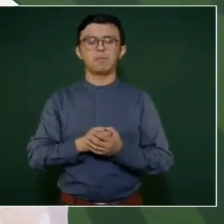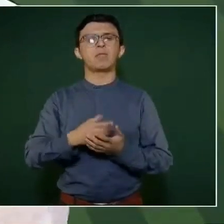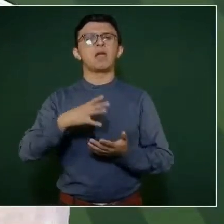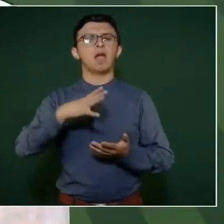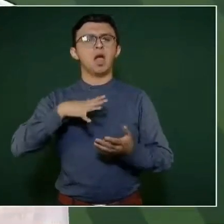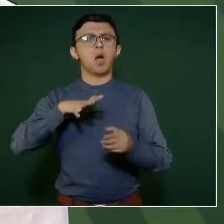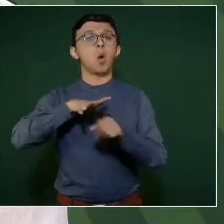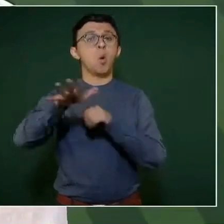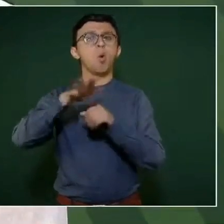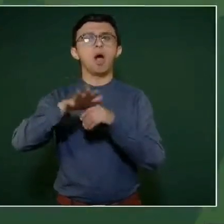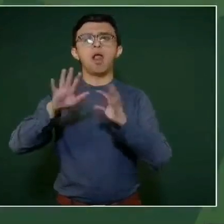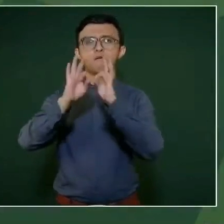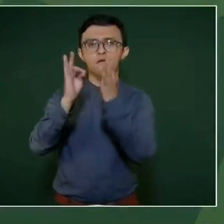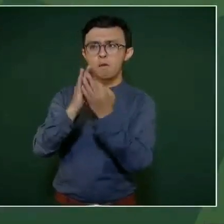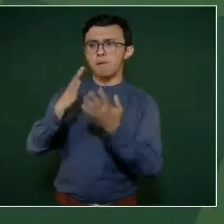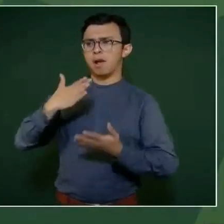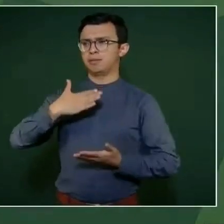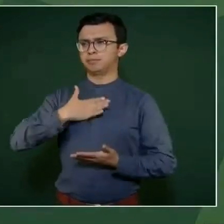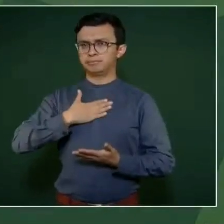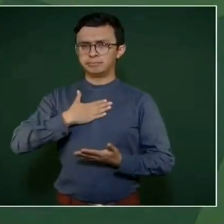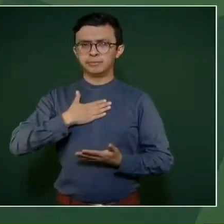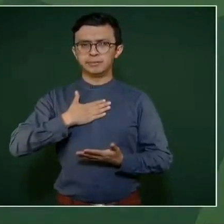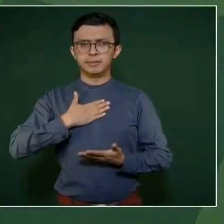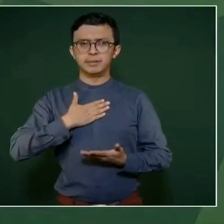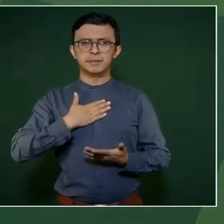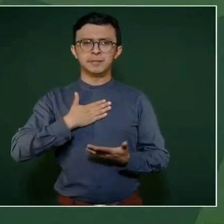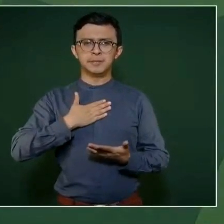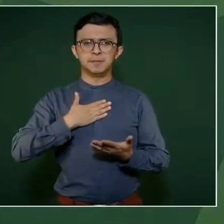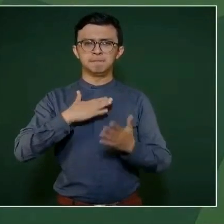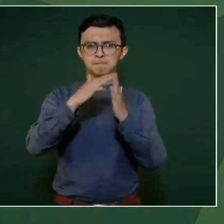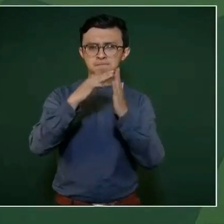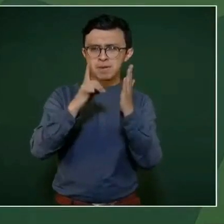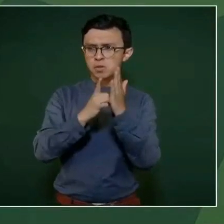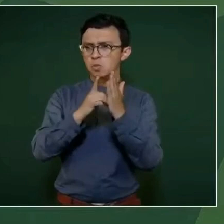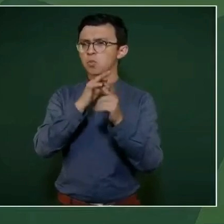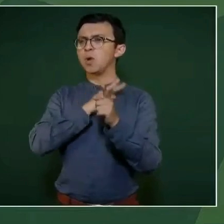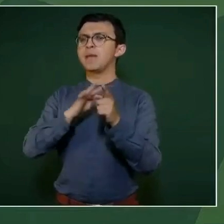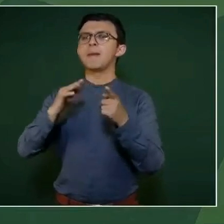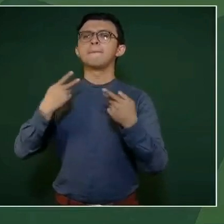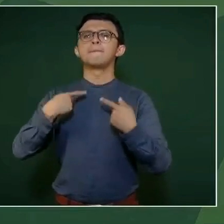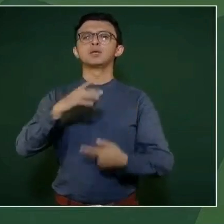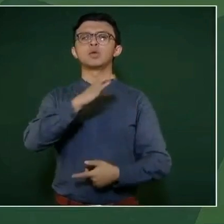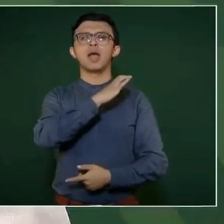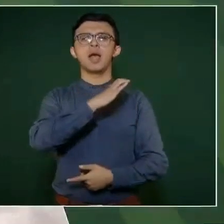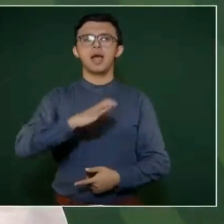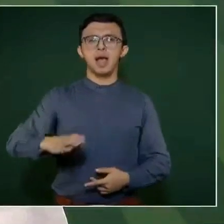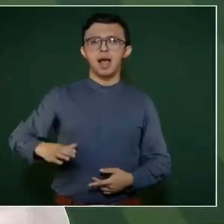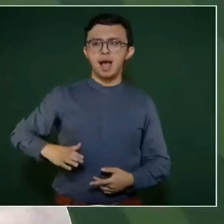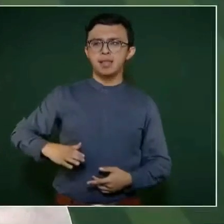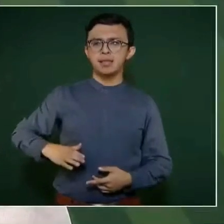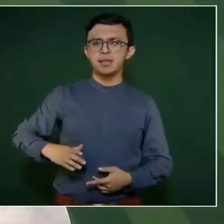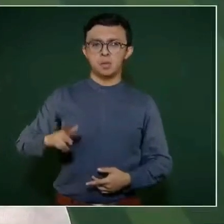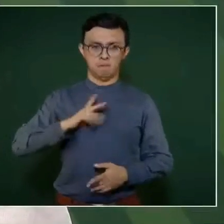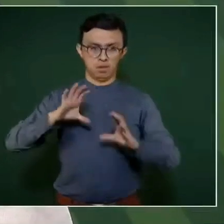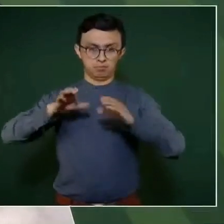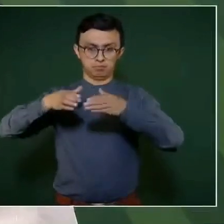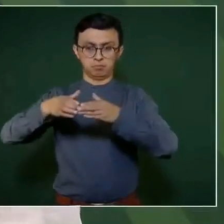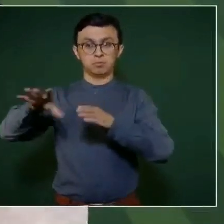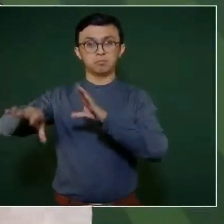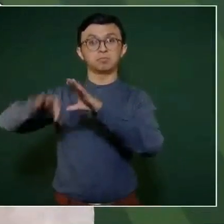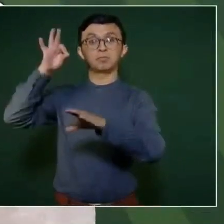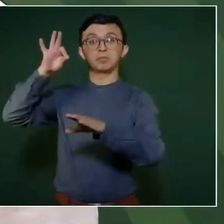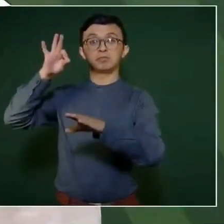¿Cuál va a ser el método para elegir al candidato de nuestro movimiento? Está